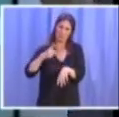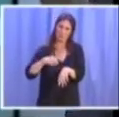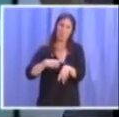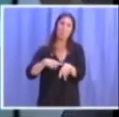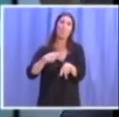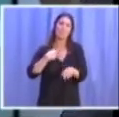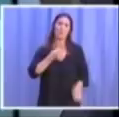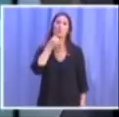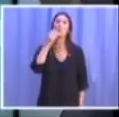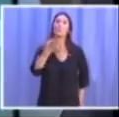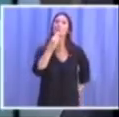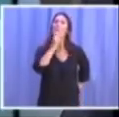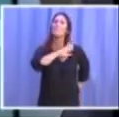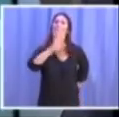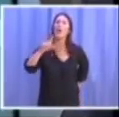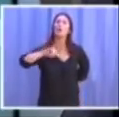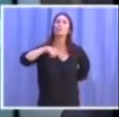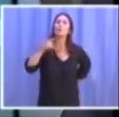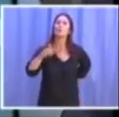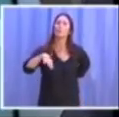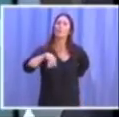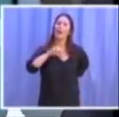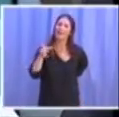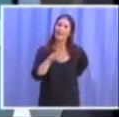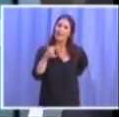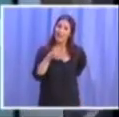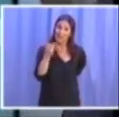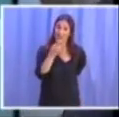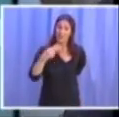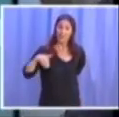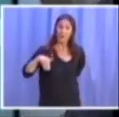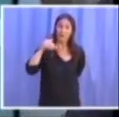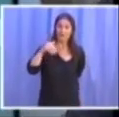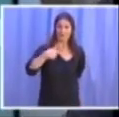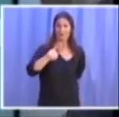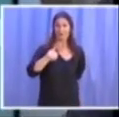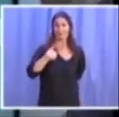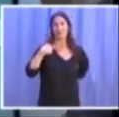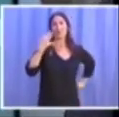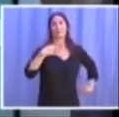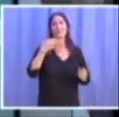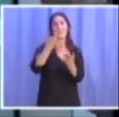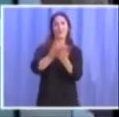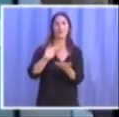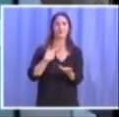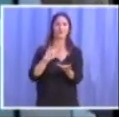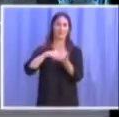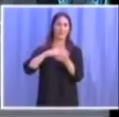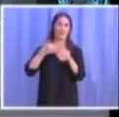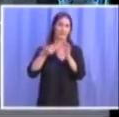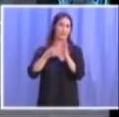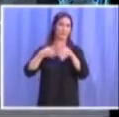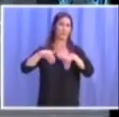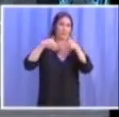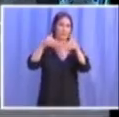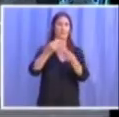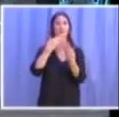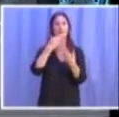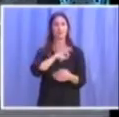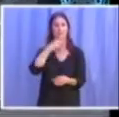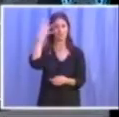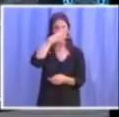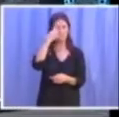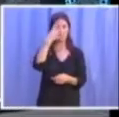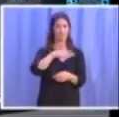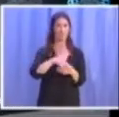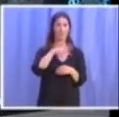sí voy a trasladarles el mejor proyecto para Granada de estos candidatos, porque es la aspiración que tenemos que tener al presentarnos a estas elecciones. Gracias, señor Salvador.